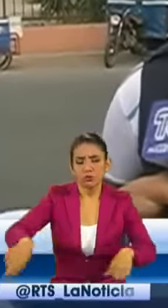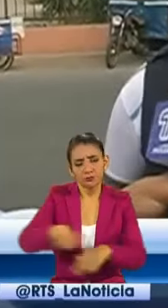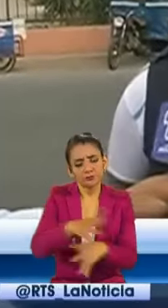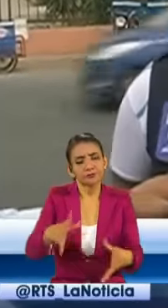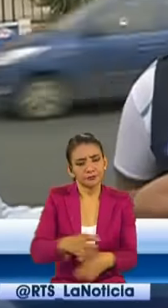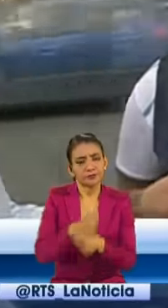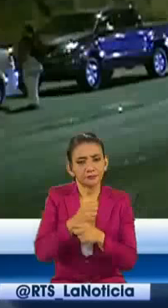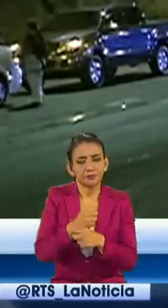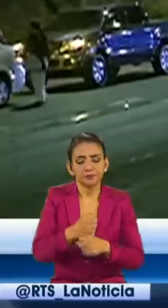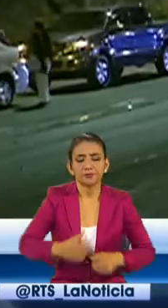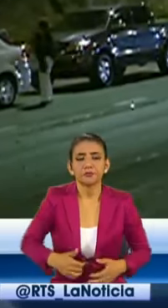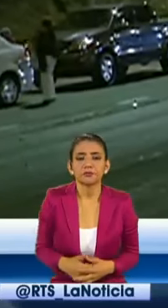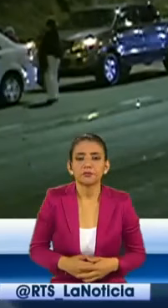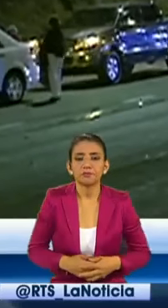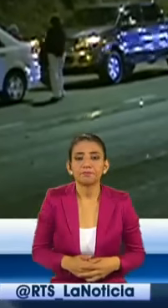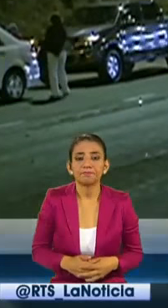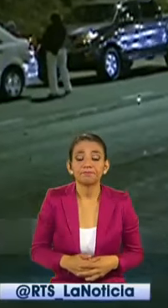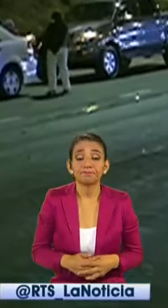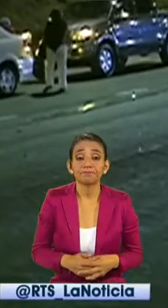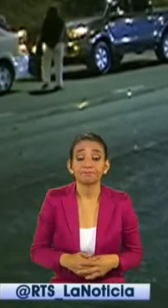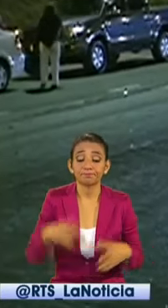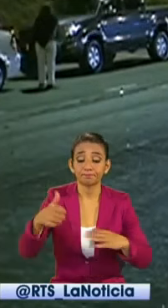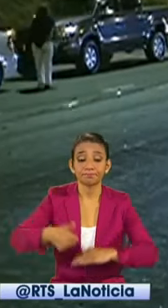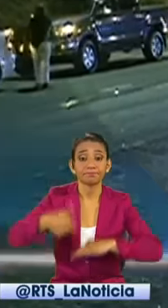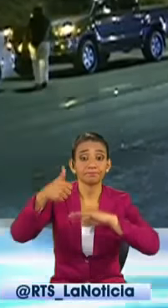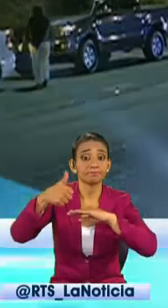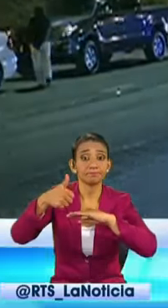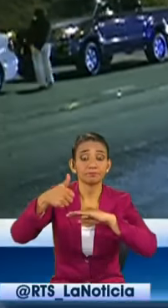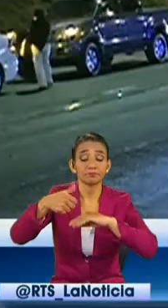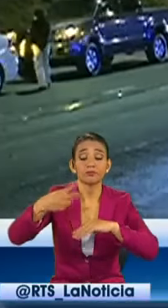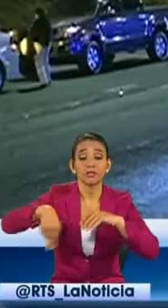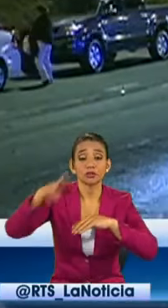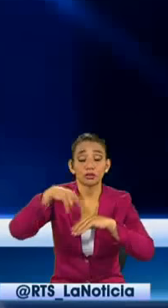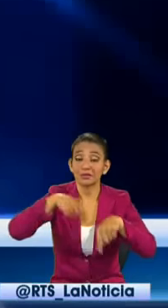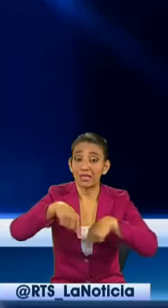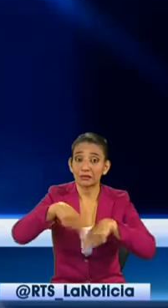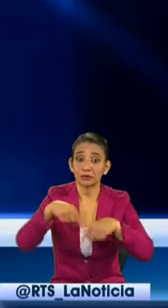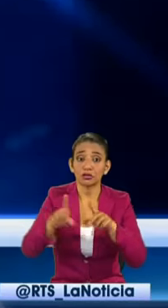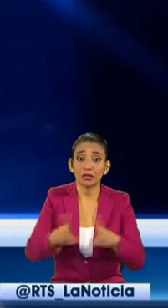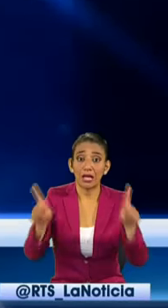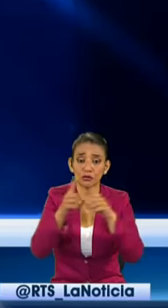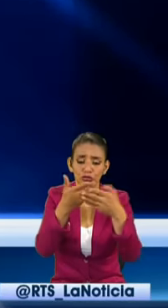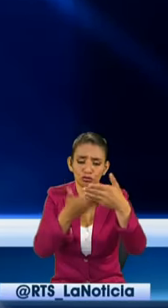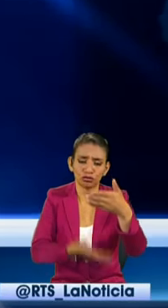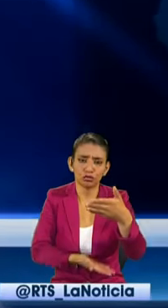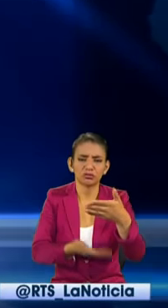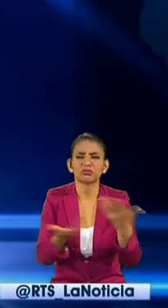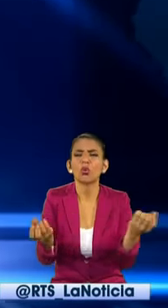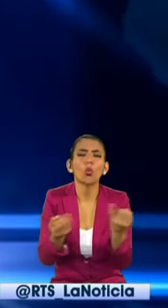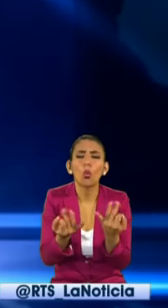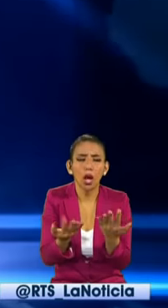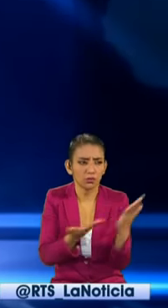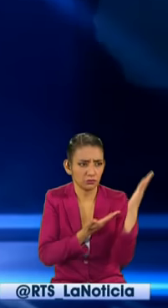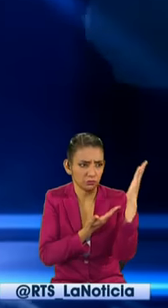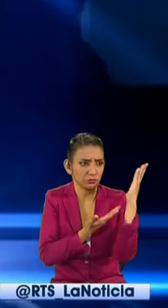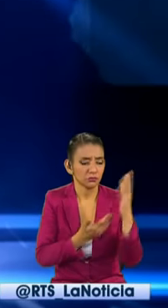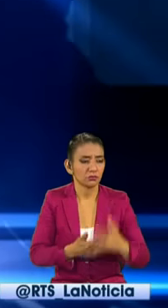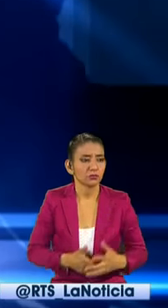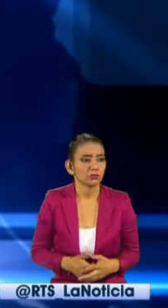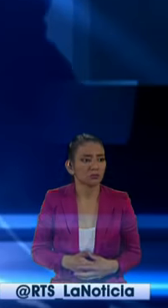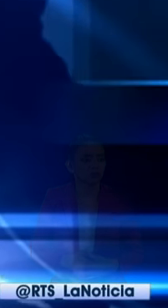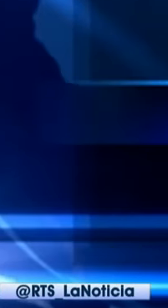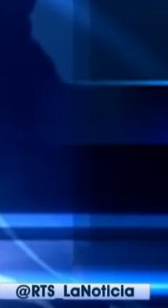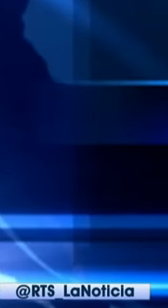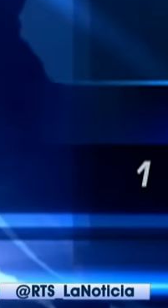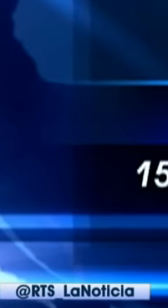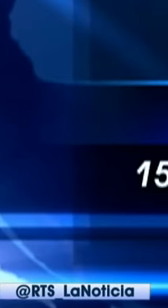a los moradores. Cifras entregadas por la ANT revelan que en el feriado de Navidad se registraron 438 siniestros